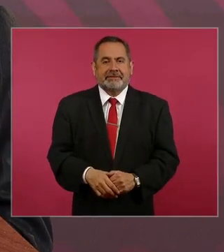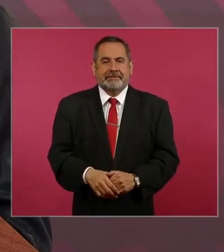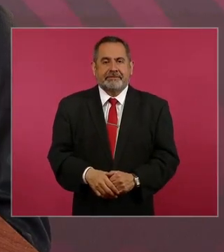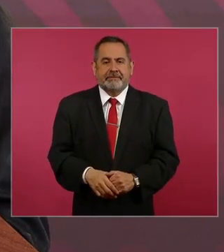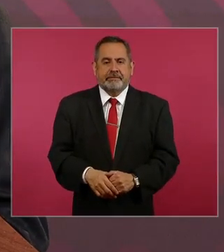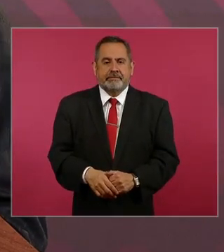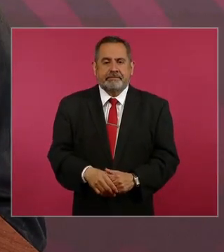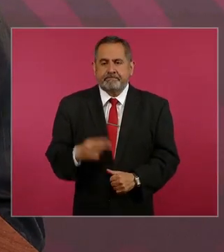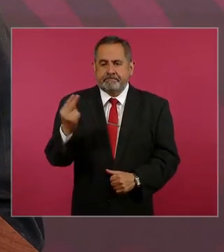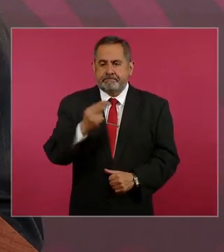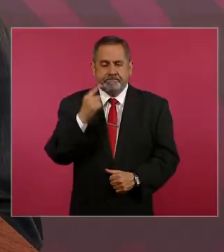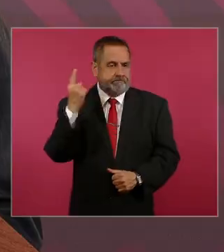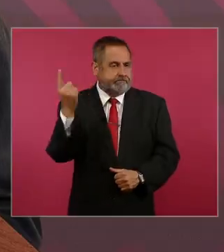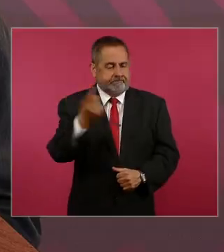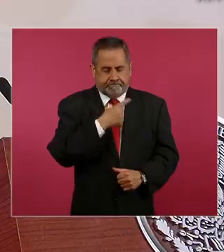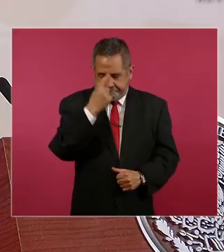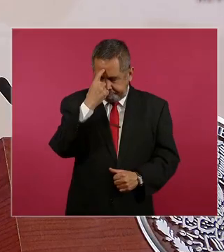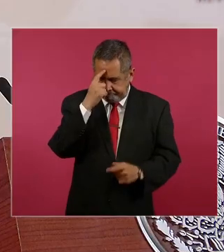moralizar